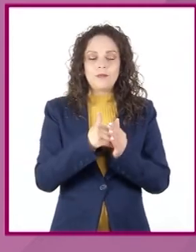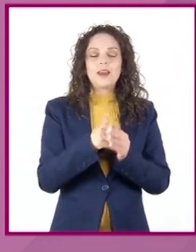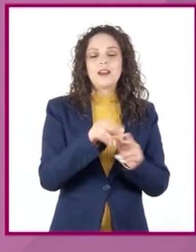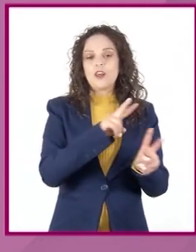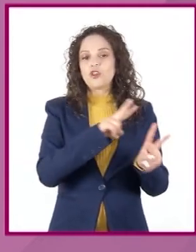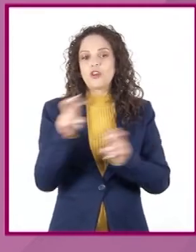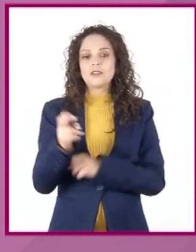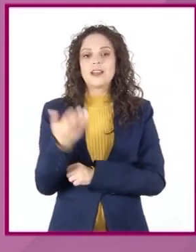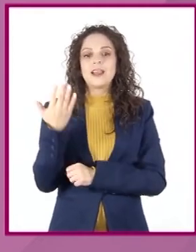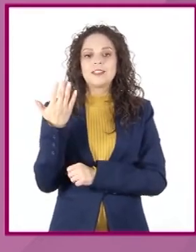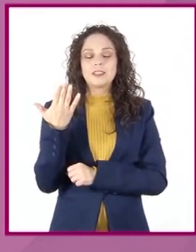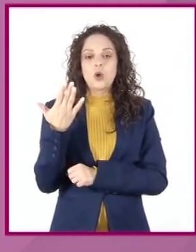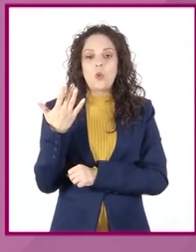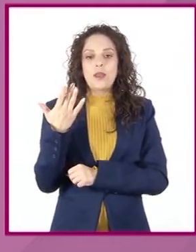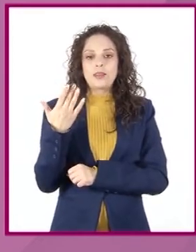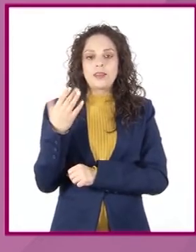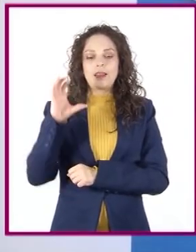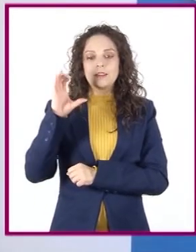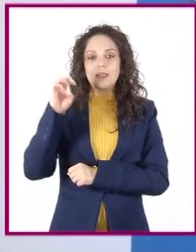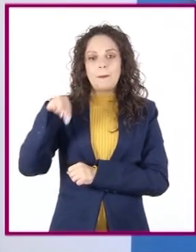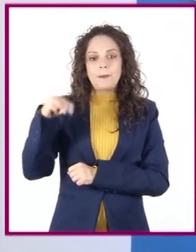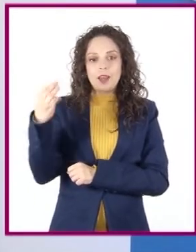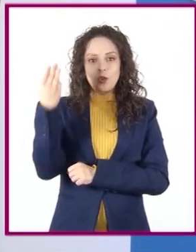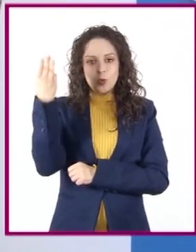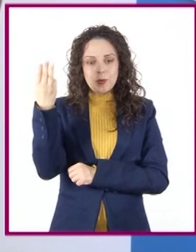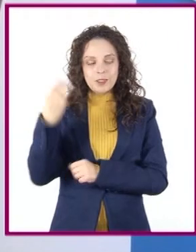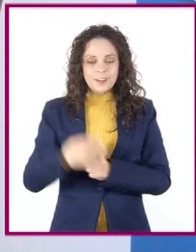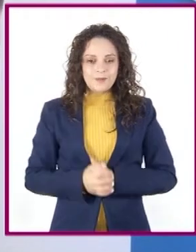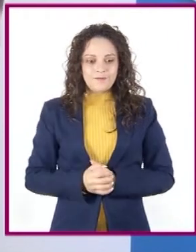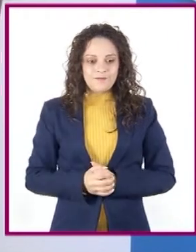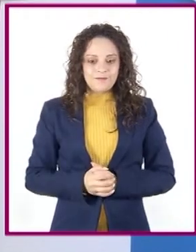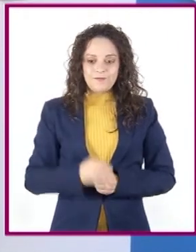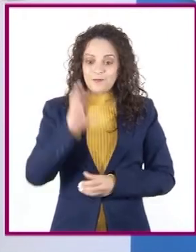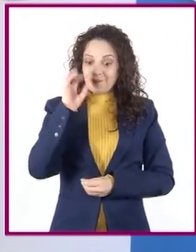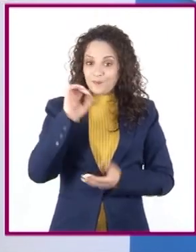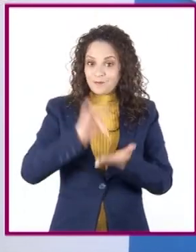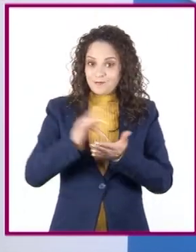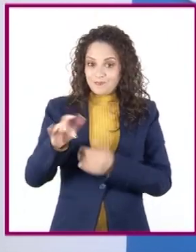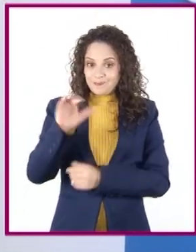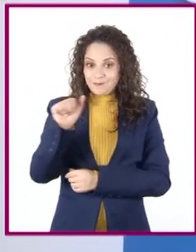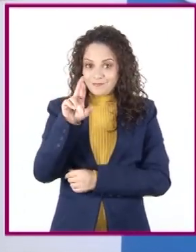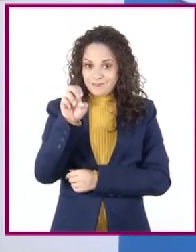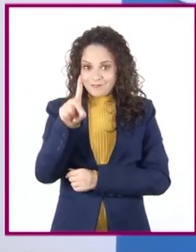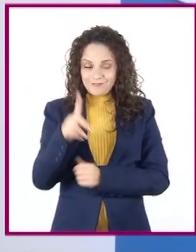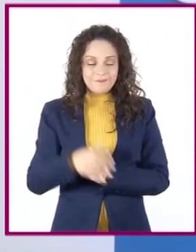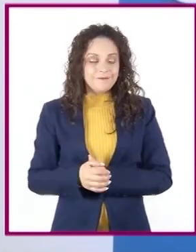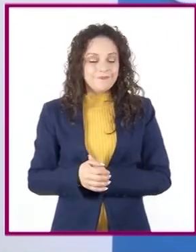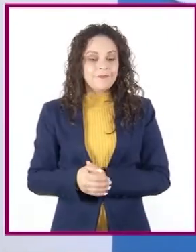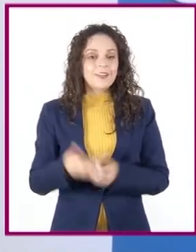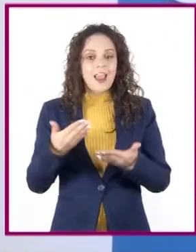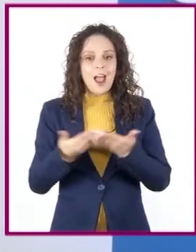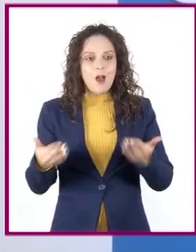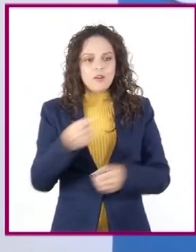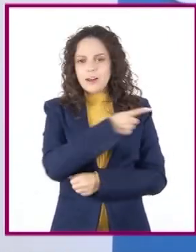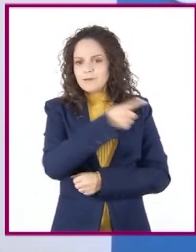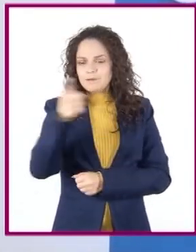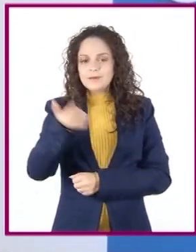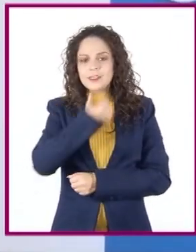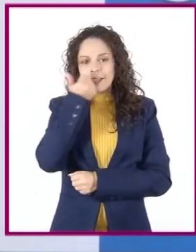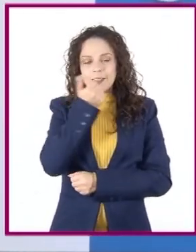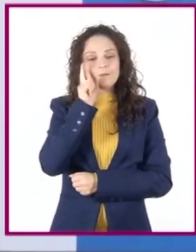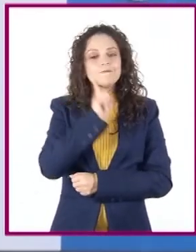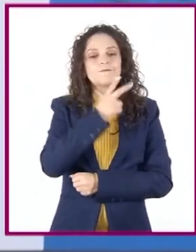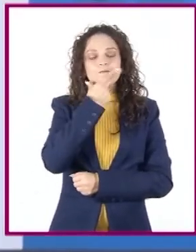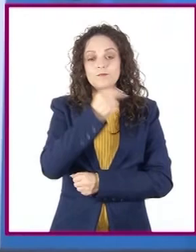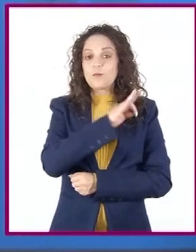11.250 centímetros cúbicos. Gracias, Jared. Ahora nuestras alumnas y alumnos podrán verificar